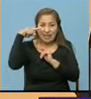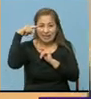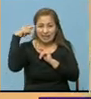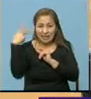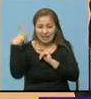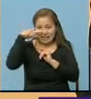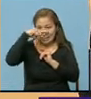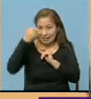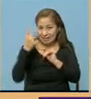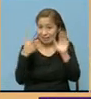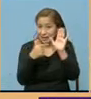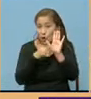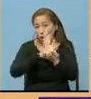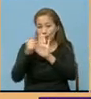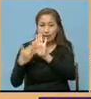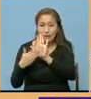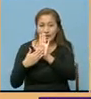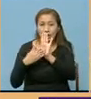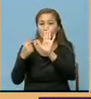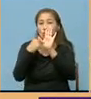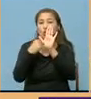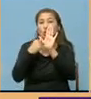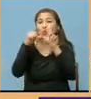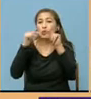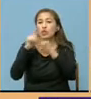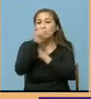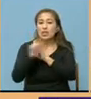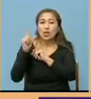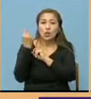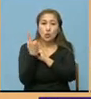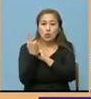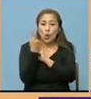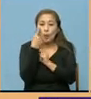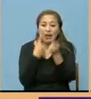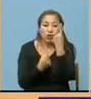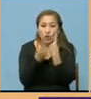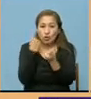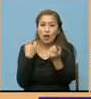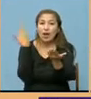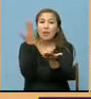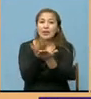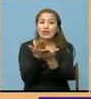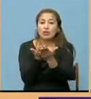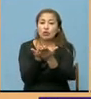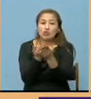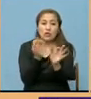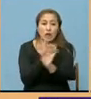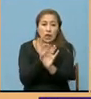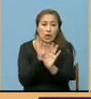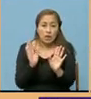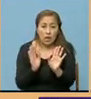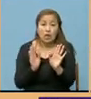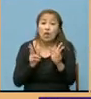ley 43 76 artículo 101 del recurso de revisión la presentación que ella dice el tribunal de cuentas